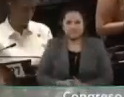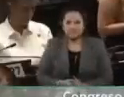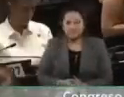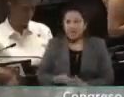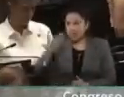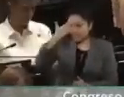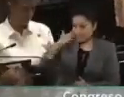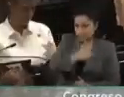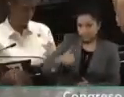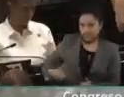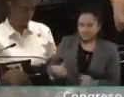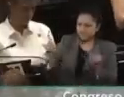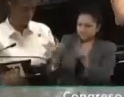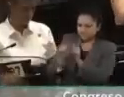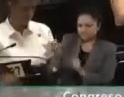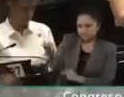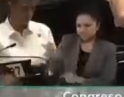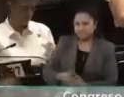Señora Presidenta.